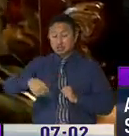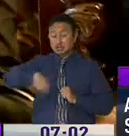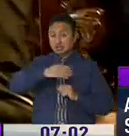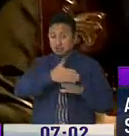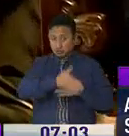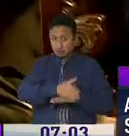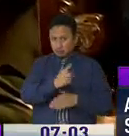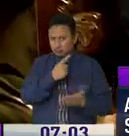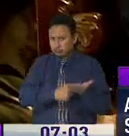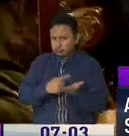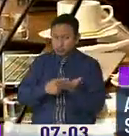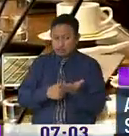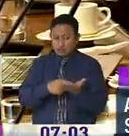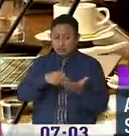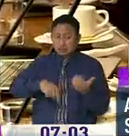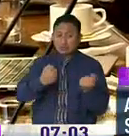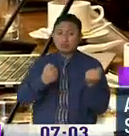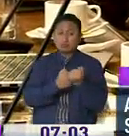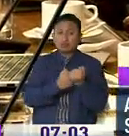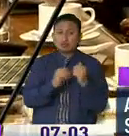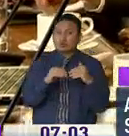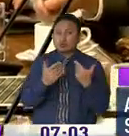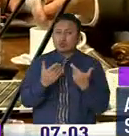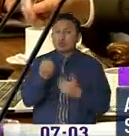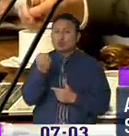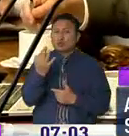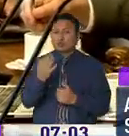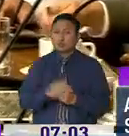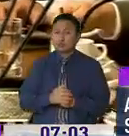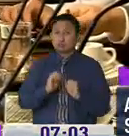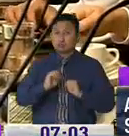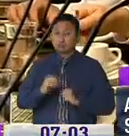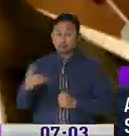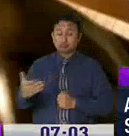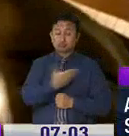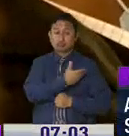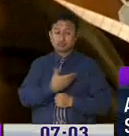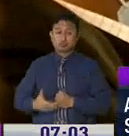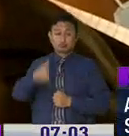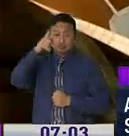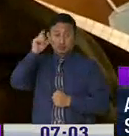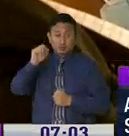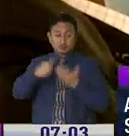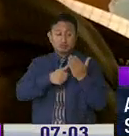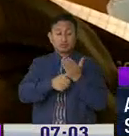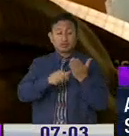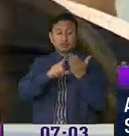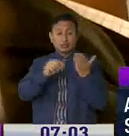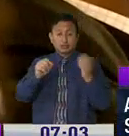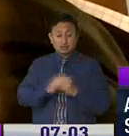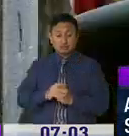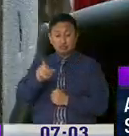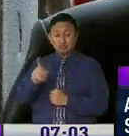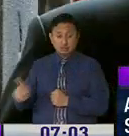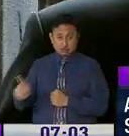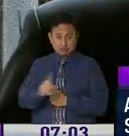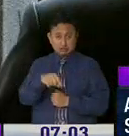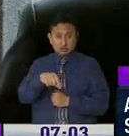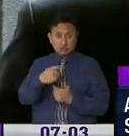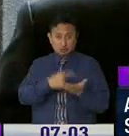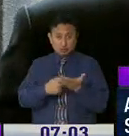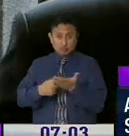subsidio. En la reunión estuvieron presentes el presidente Lasso, el ministro de Finanzas y los interesados. Puede haber soluciones más o